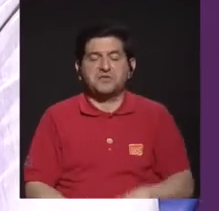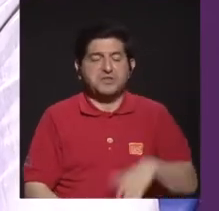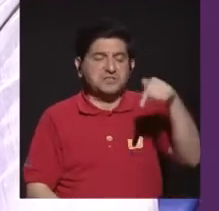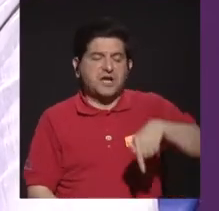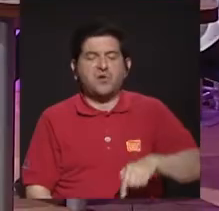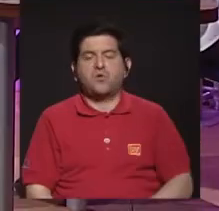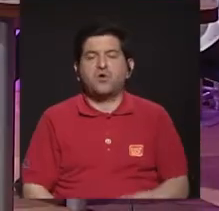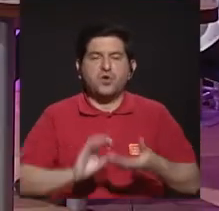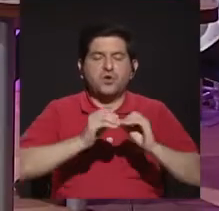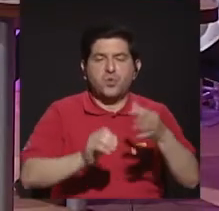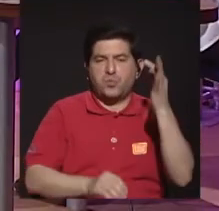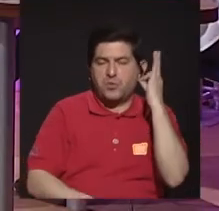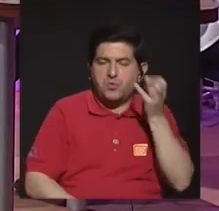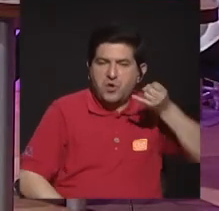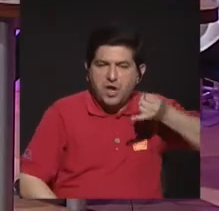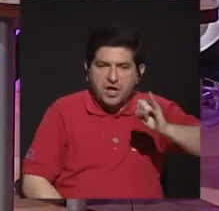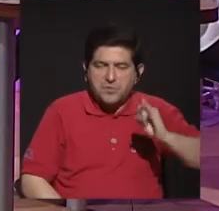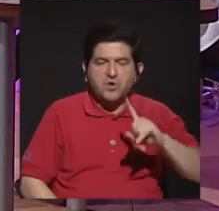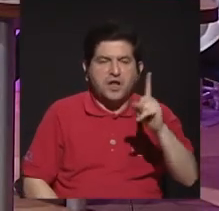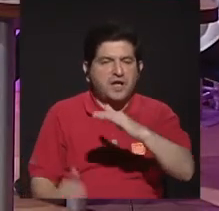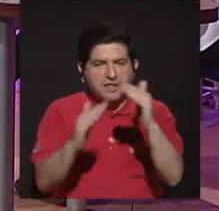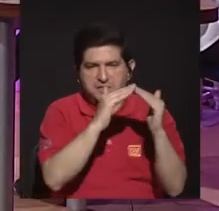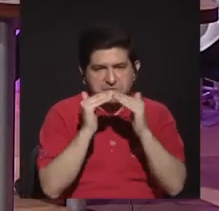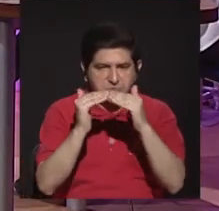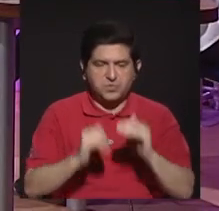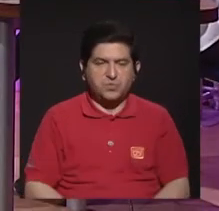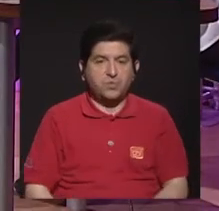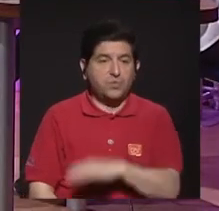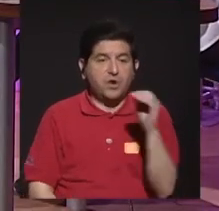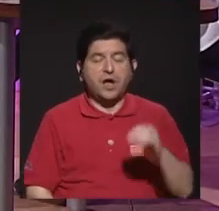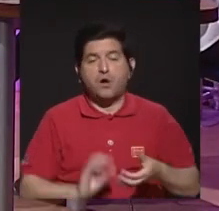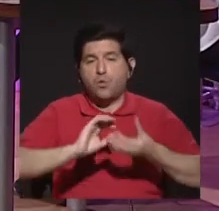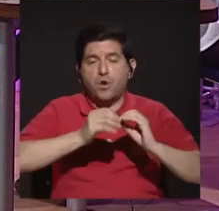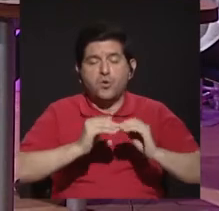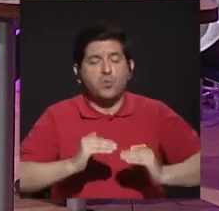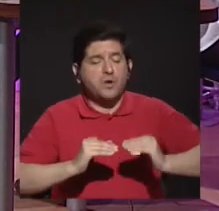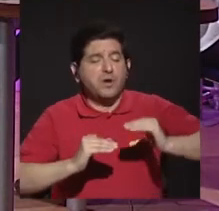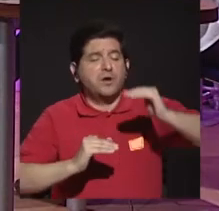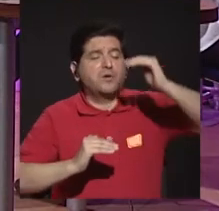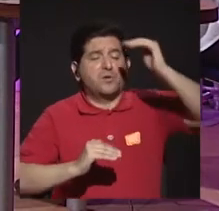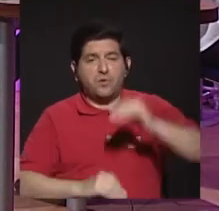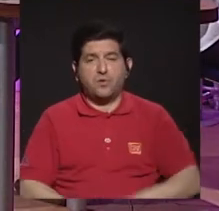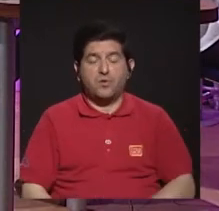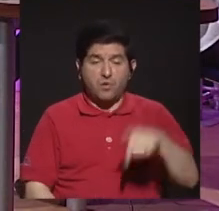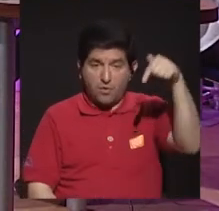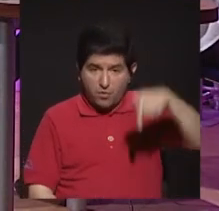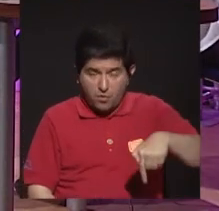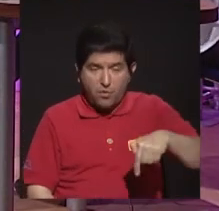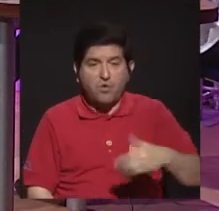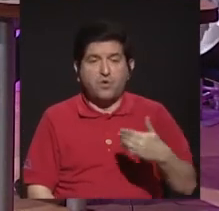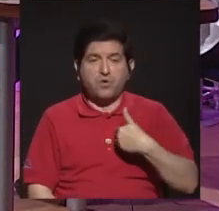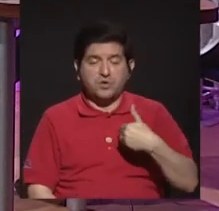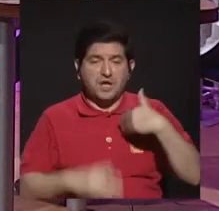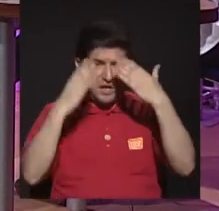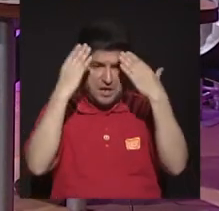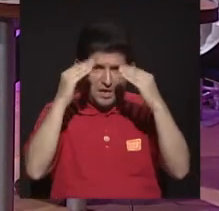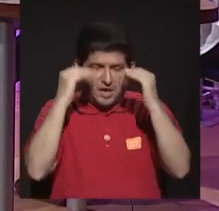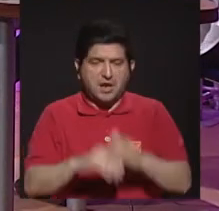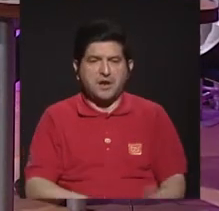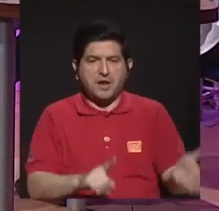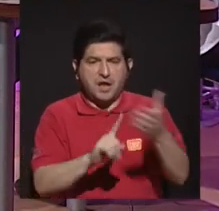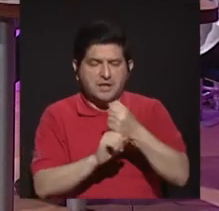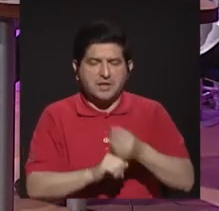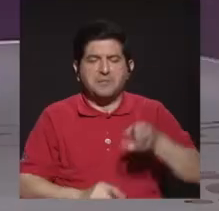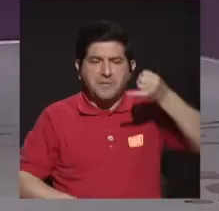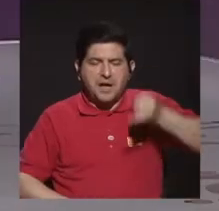violadas tantas mujeres en X ciudad, o el índice sigue aumentando, o hoy tenemos la información de que atraparon al